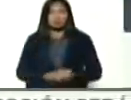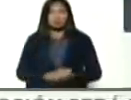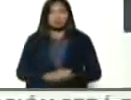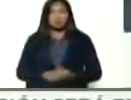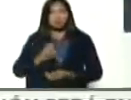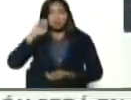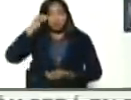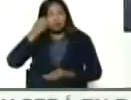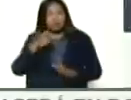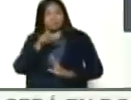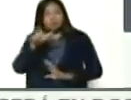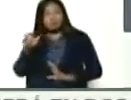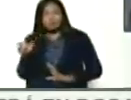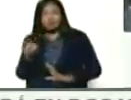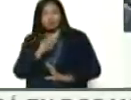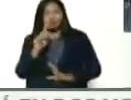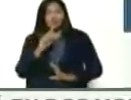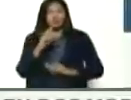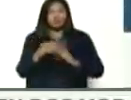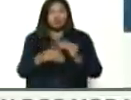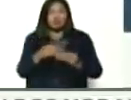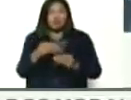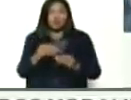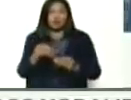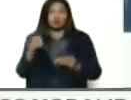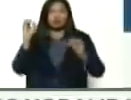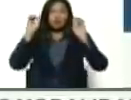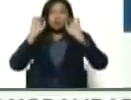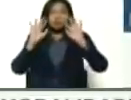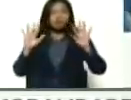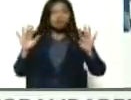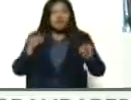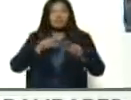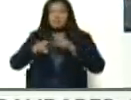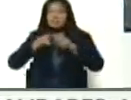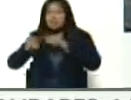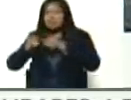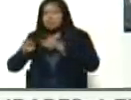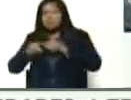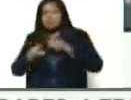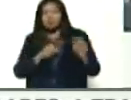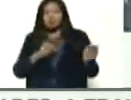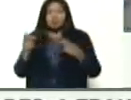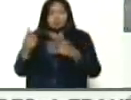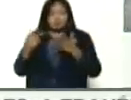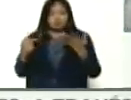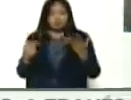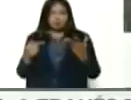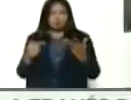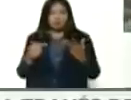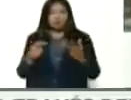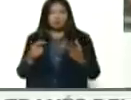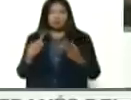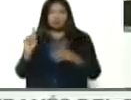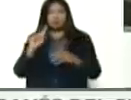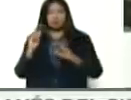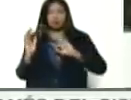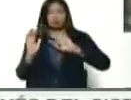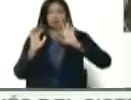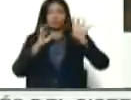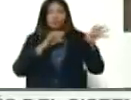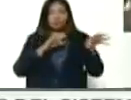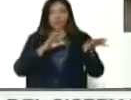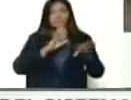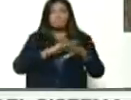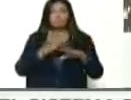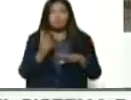que no se haga eco de algunos rumores y algunos en twitter que están saliendo para que acudan masivamente a los centros de curación